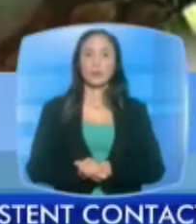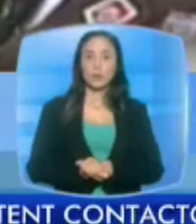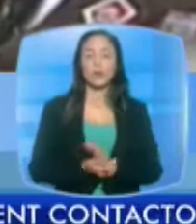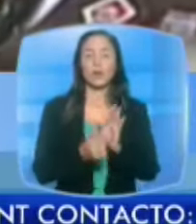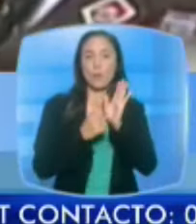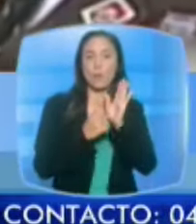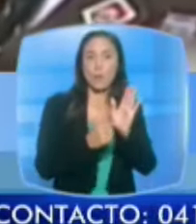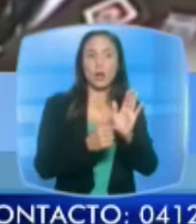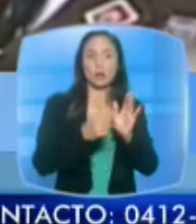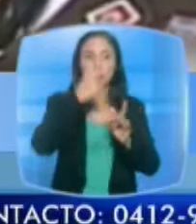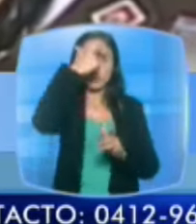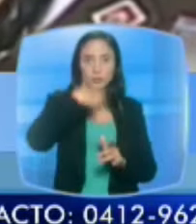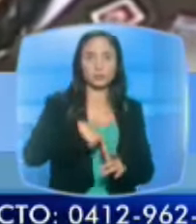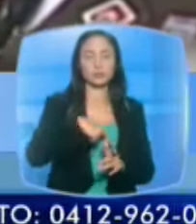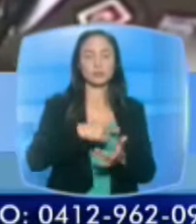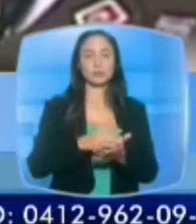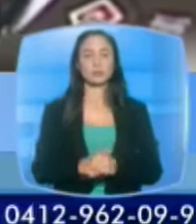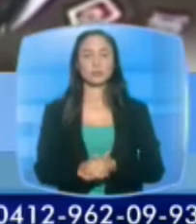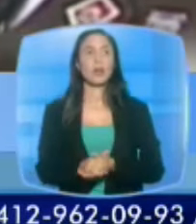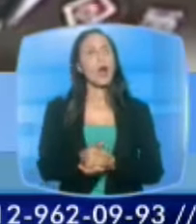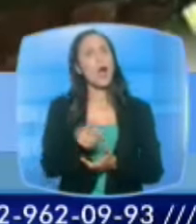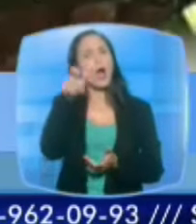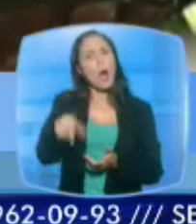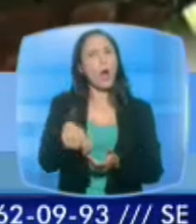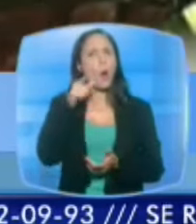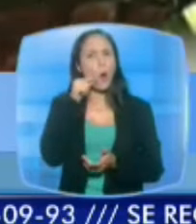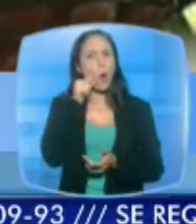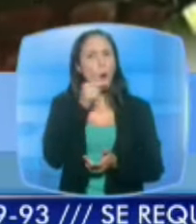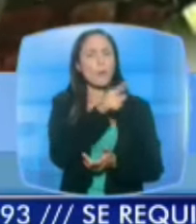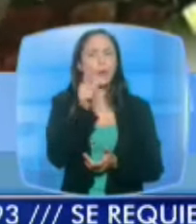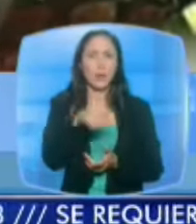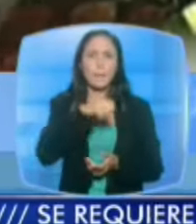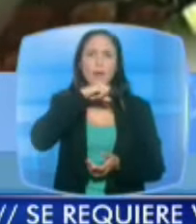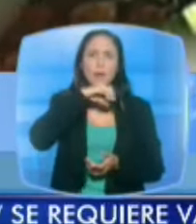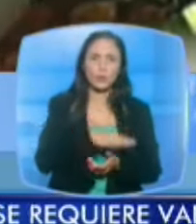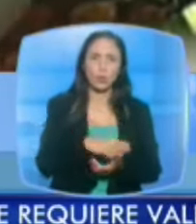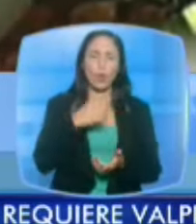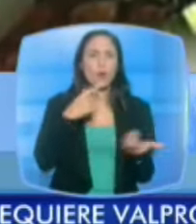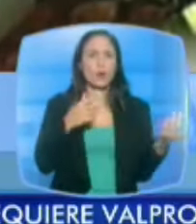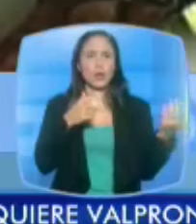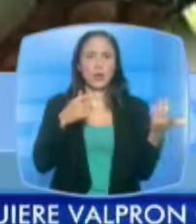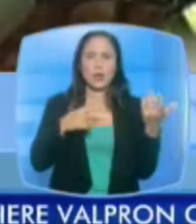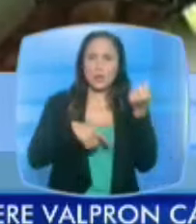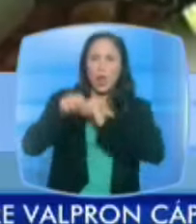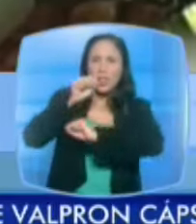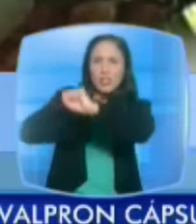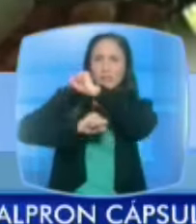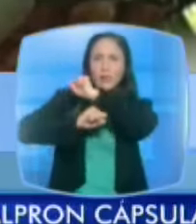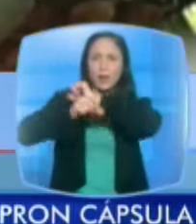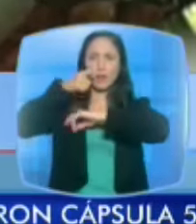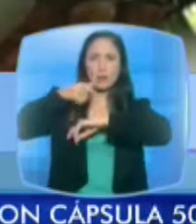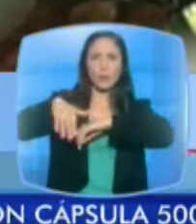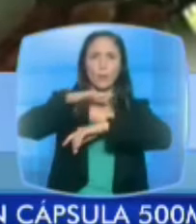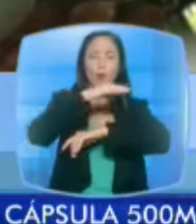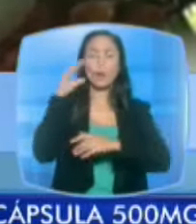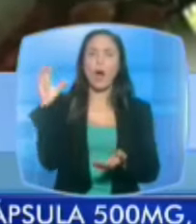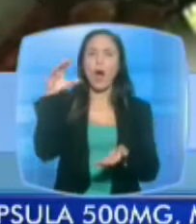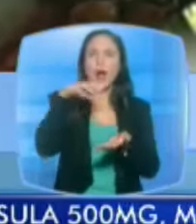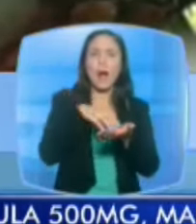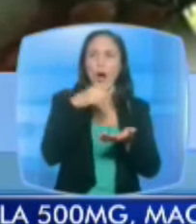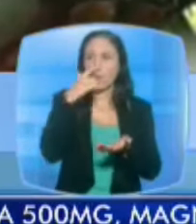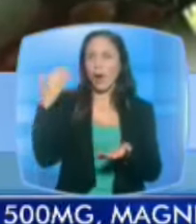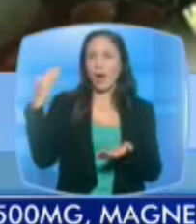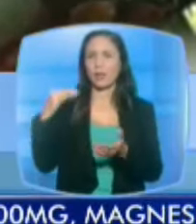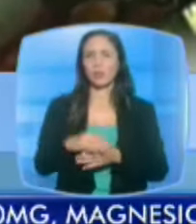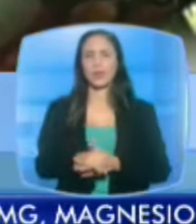directa de ser descendientes de Pedro Freites, que cayó en la defensa del fuerte de Aragua de